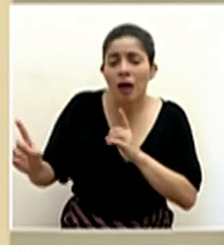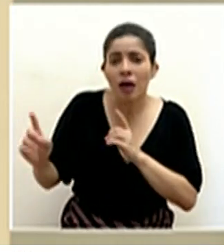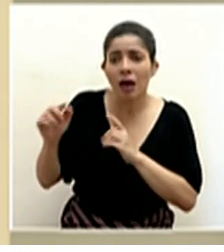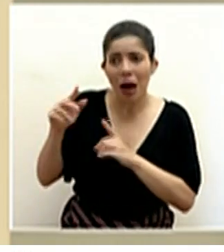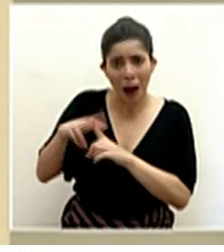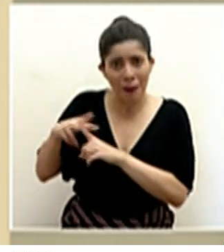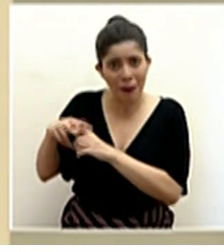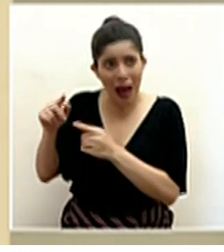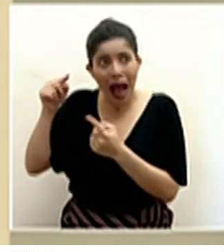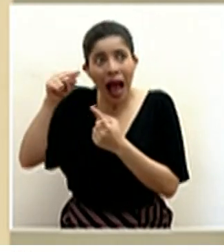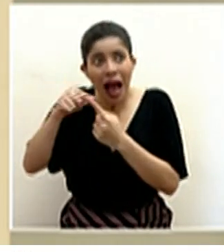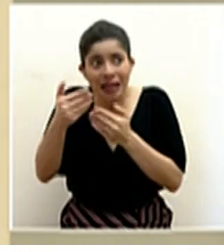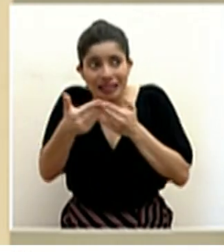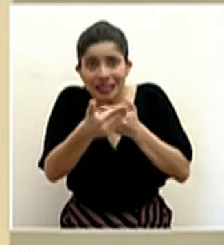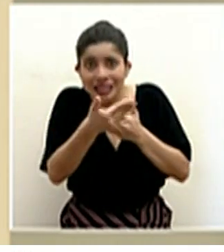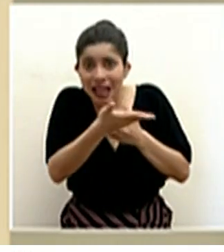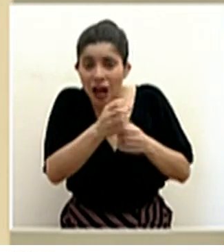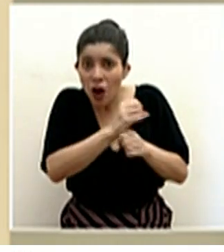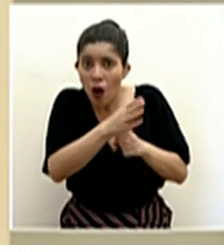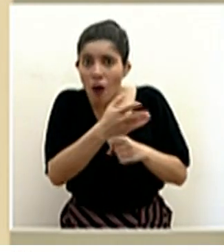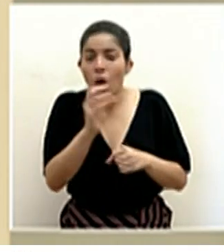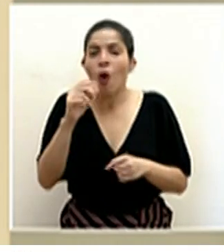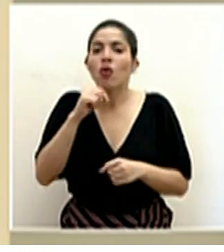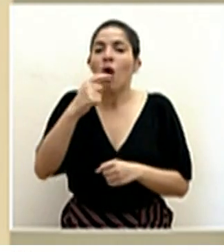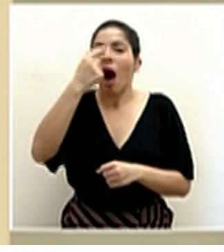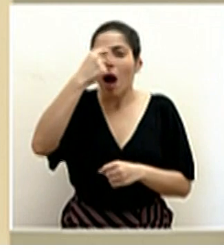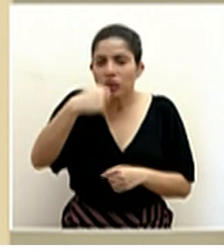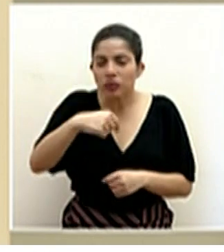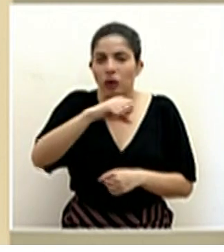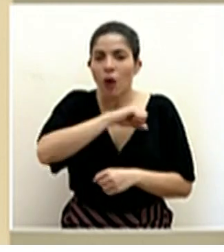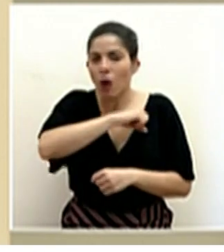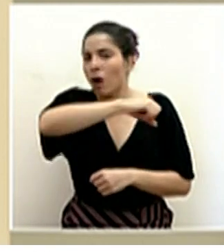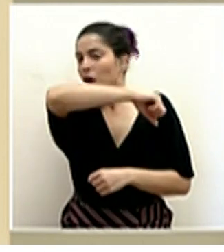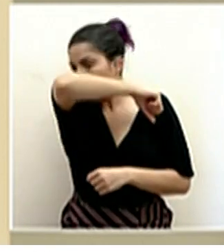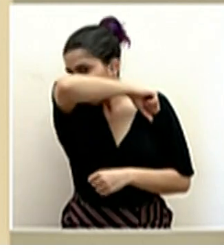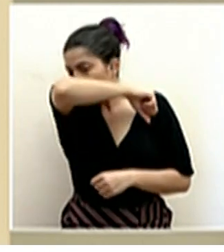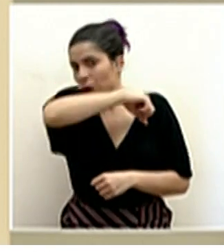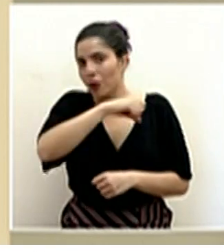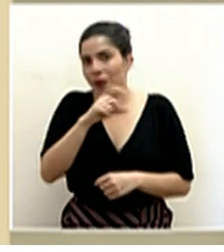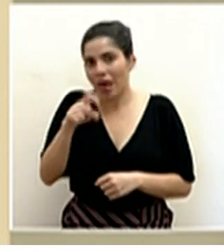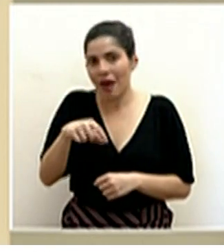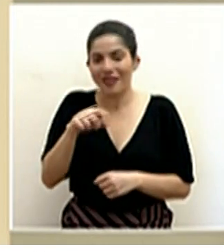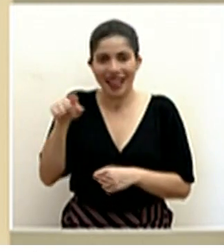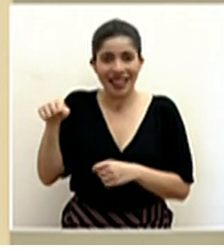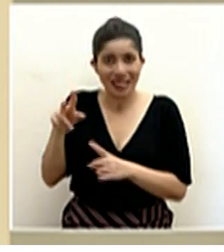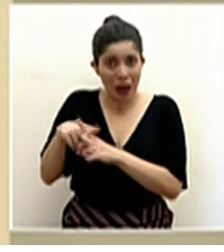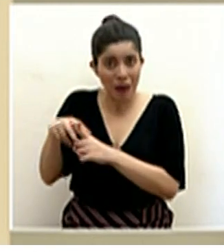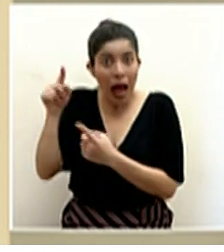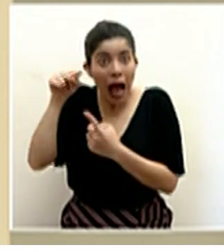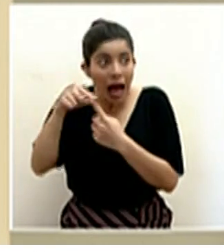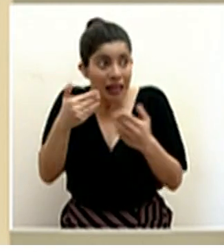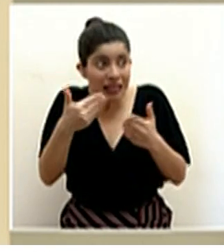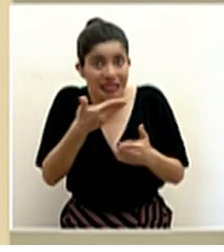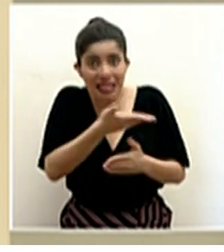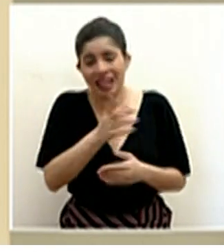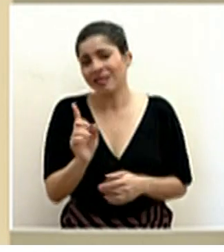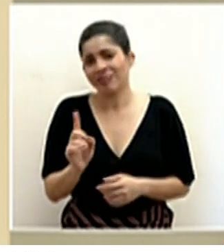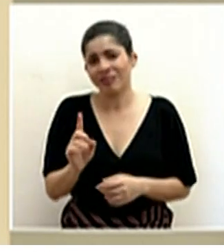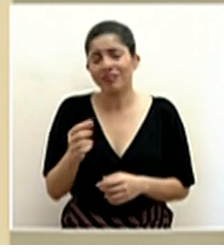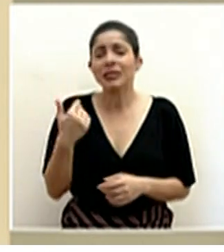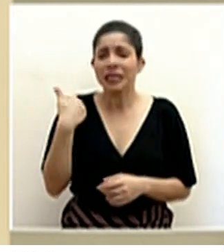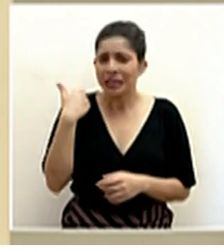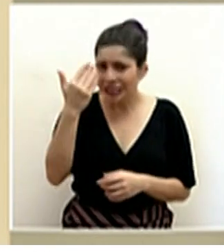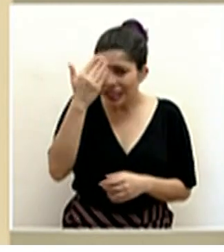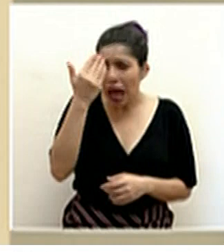1.8 metros entre personas, o lo de no estornudar o toser si no es con el protocolo respectivo. Así que en ese sentido, pues sabemos que